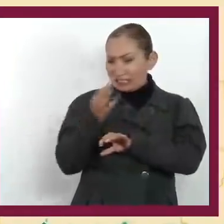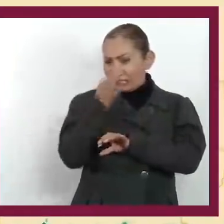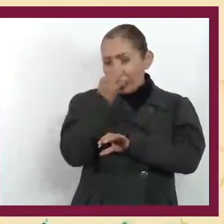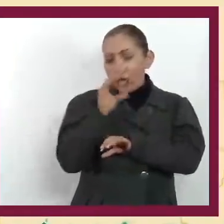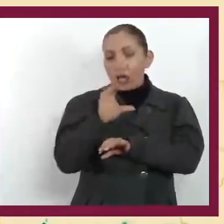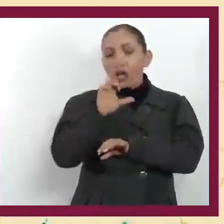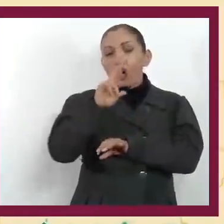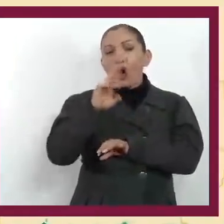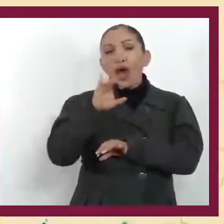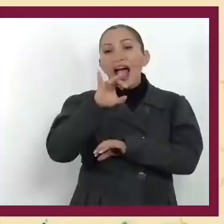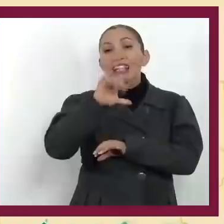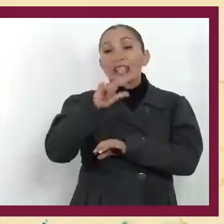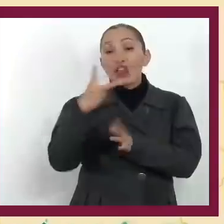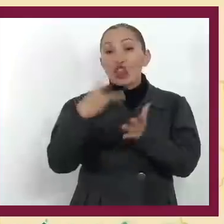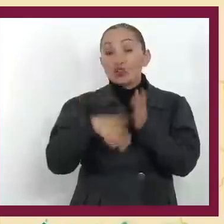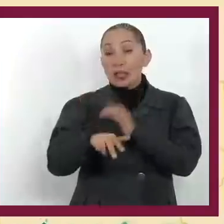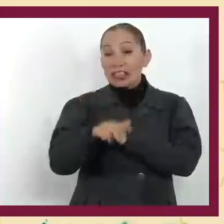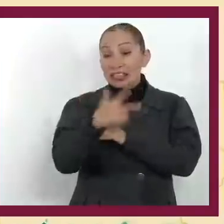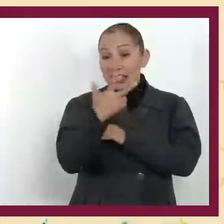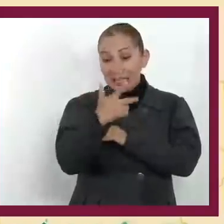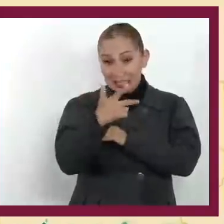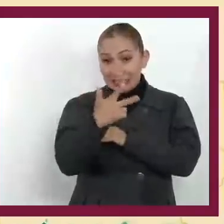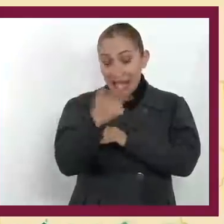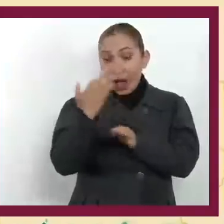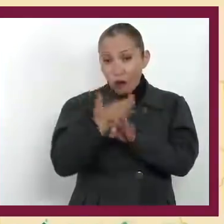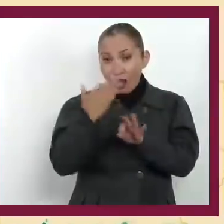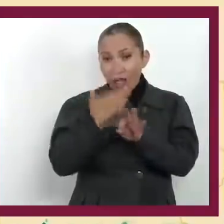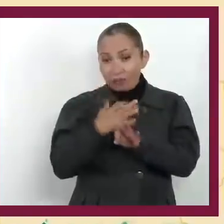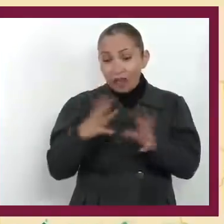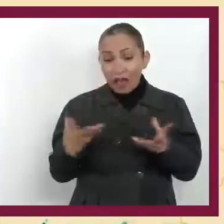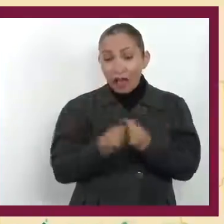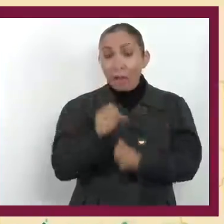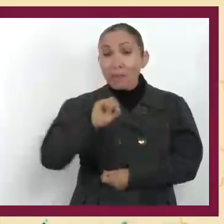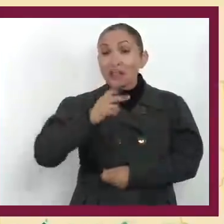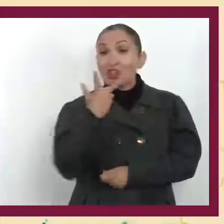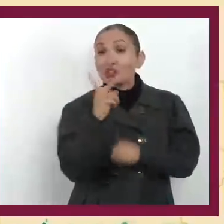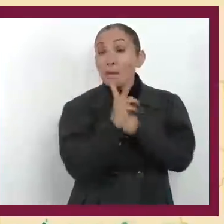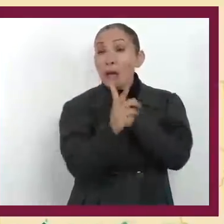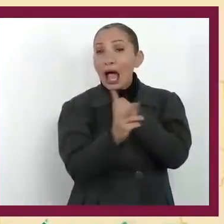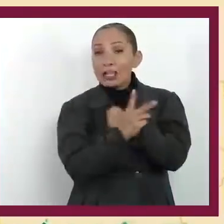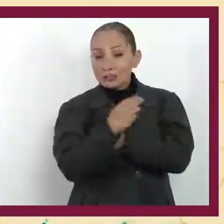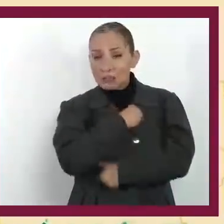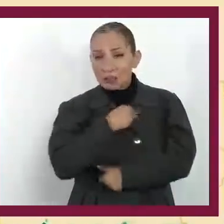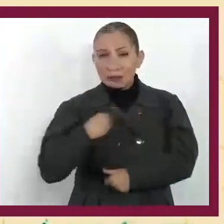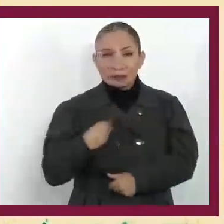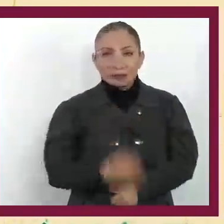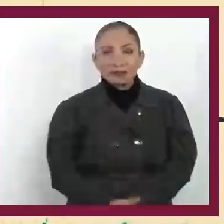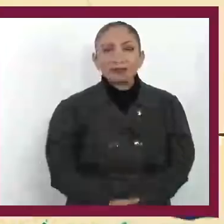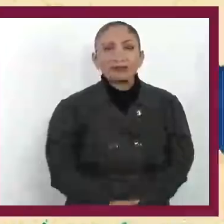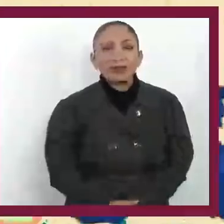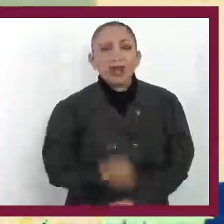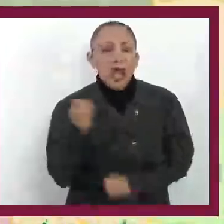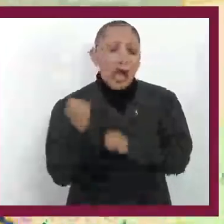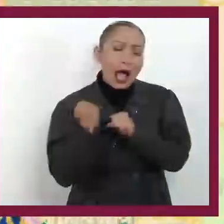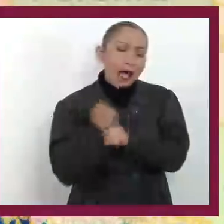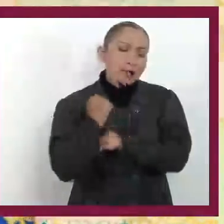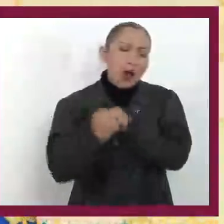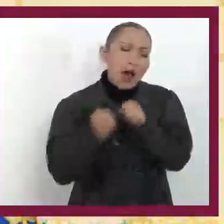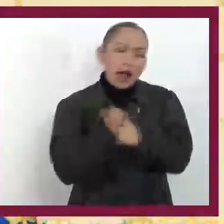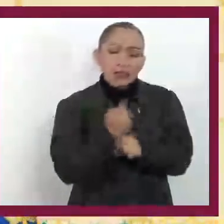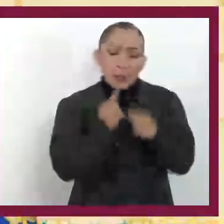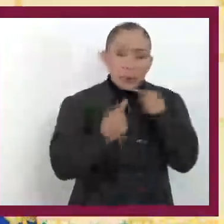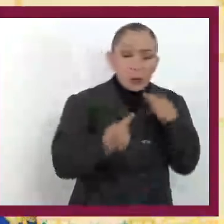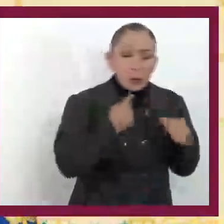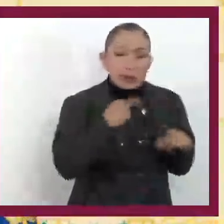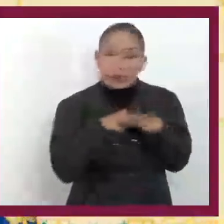la de Croacia en 2013, con la que actualmente suman 28 países integrantes. Durante décadas se